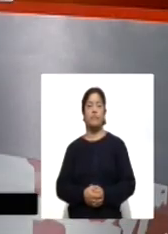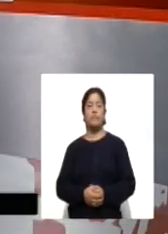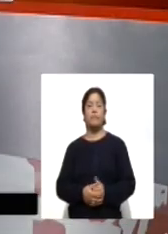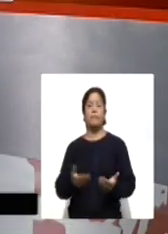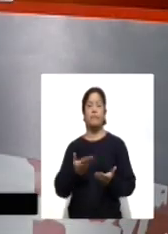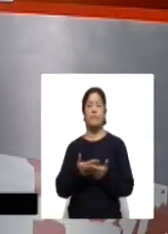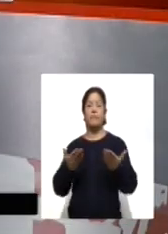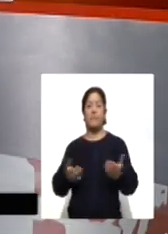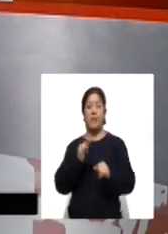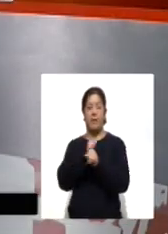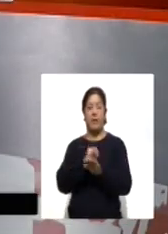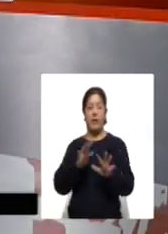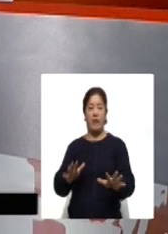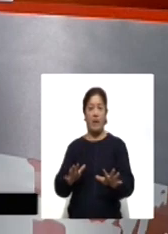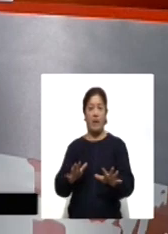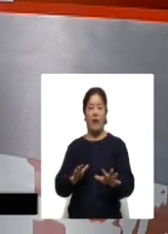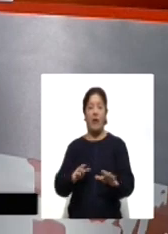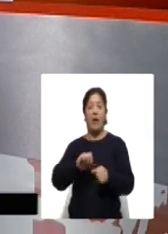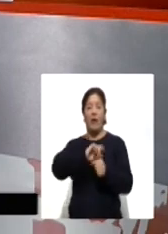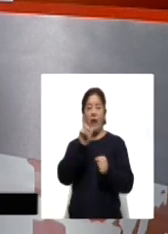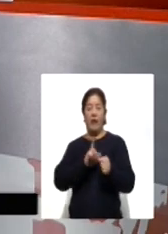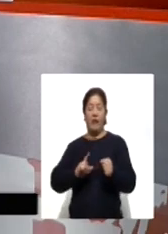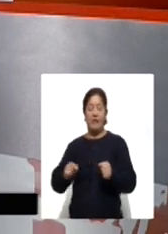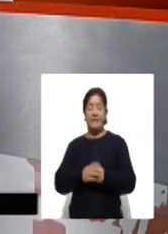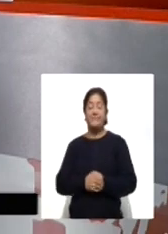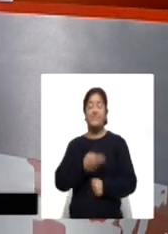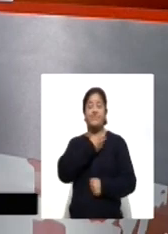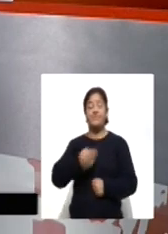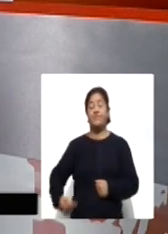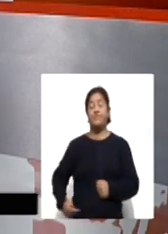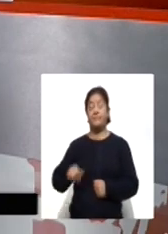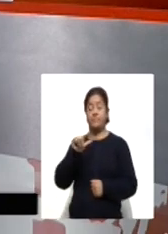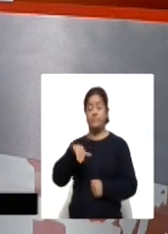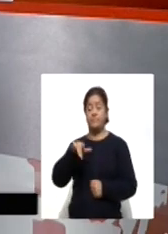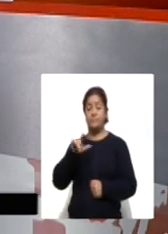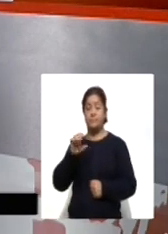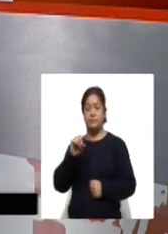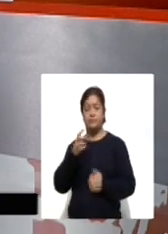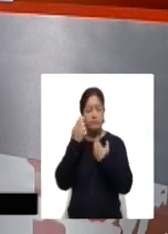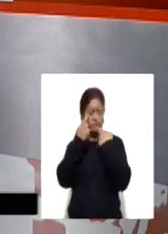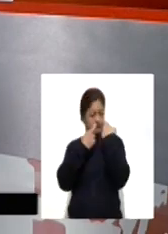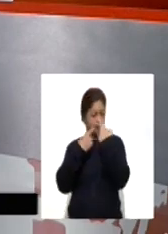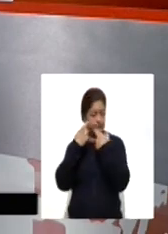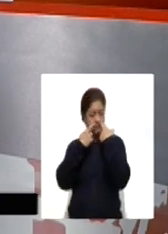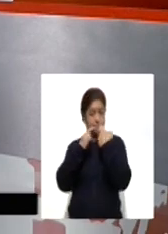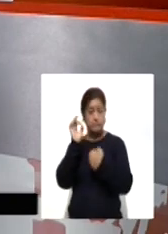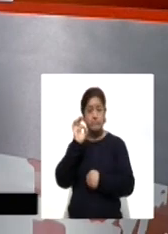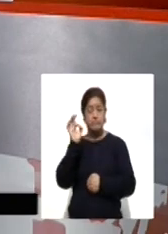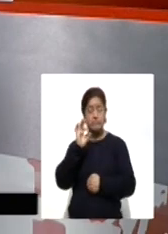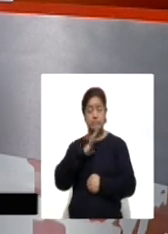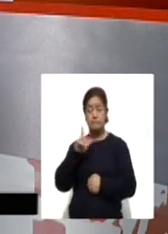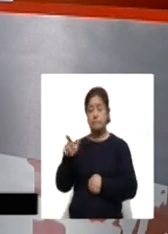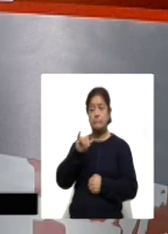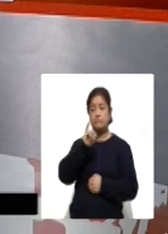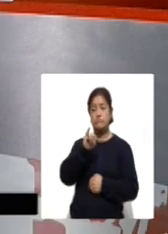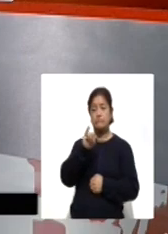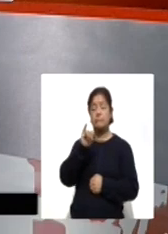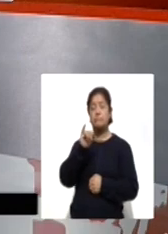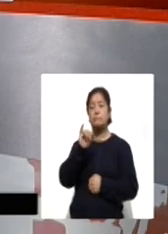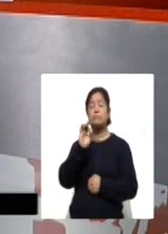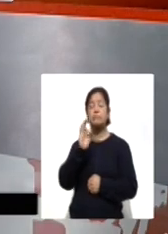Vamos a la información del escenario nacional. Revisará el presidente López Obrador posibles riesgos de eliminar autonomía del Instituto Federal